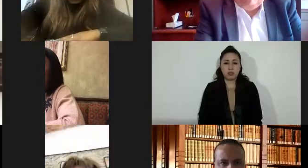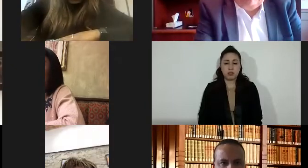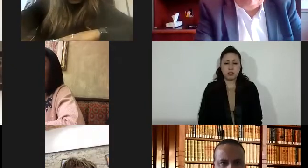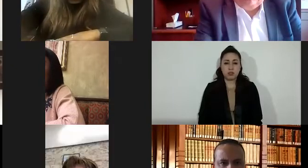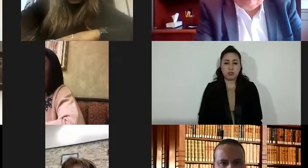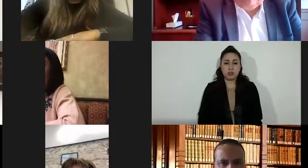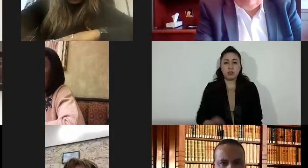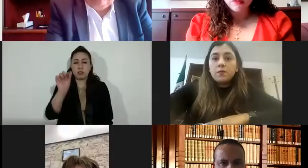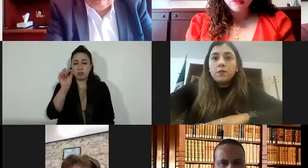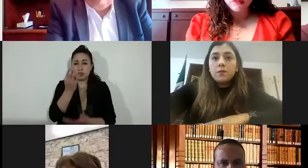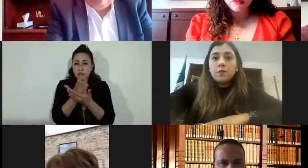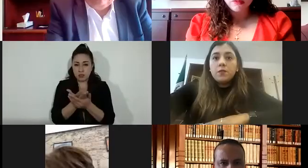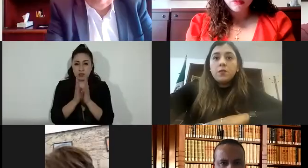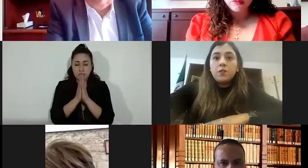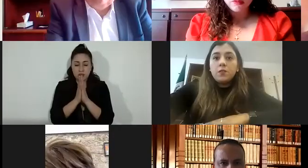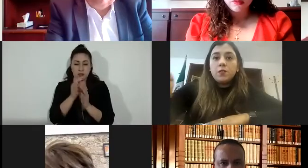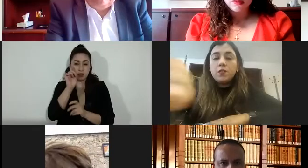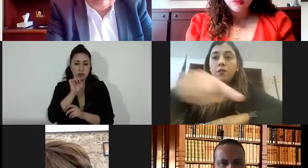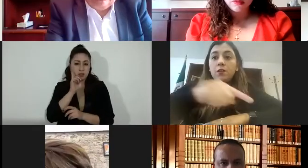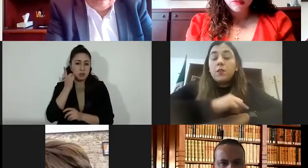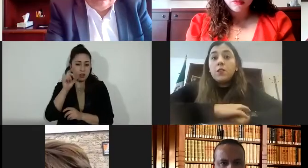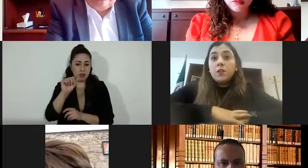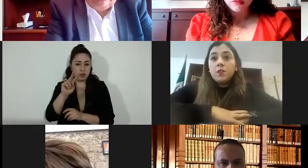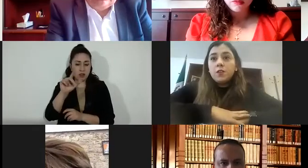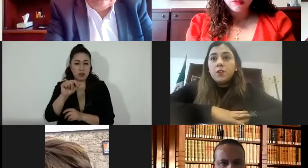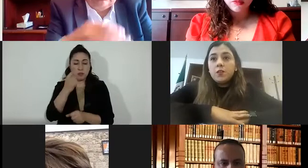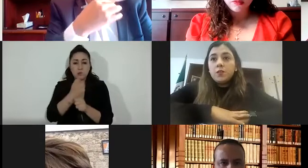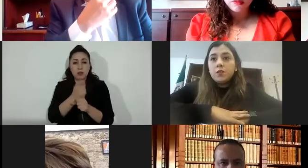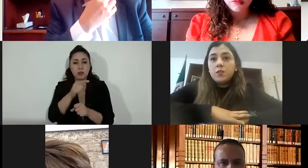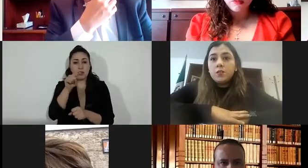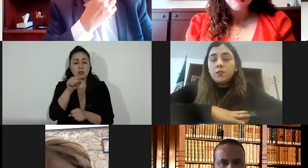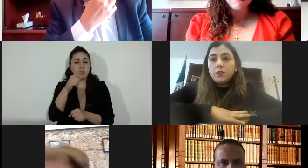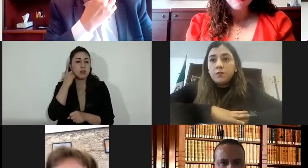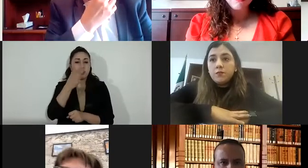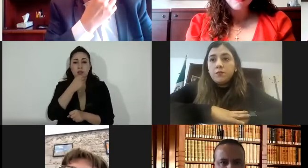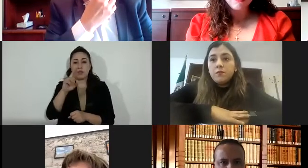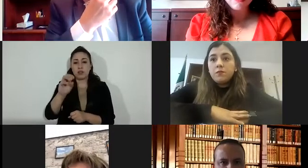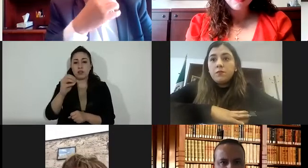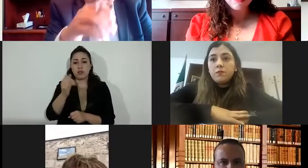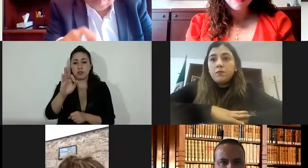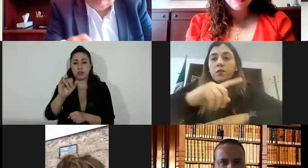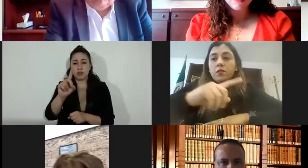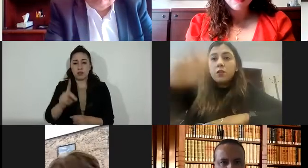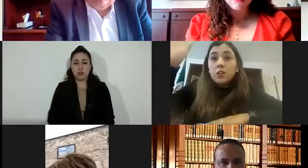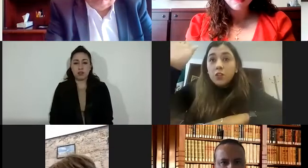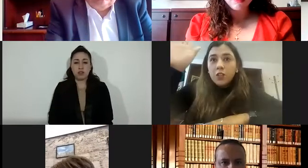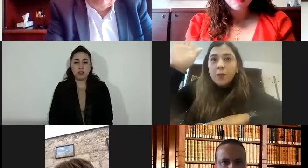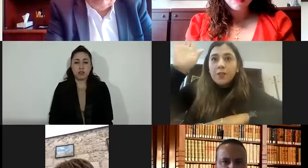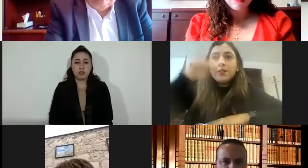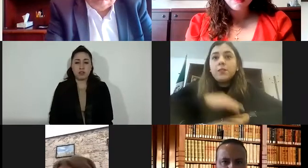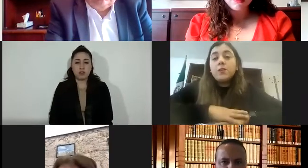más, ¿me permite, diputada Marta? Un segundo, estaba registrado el diputado Roy. Con todo